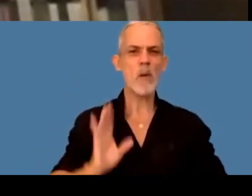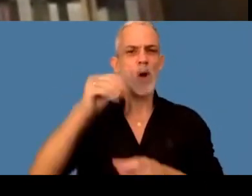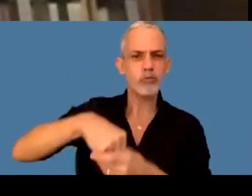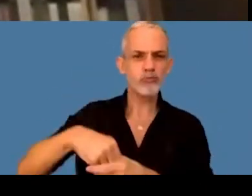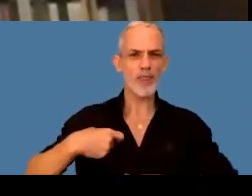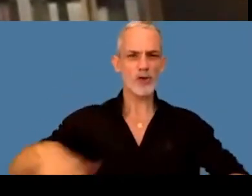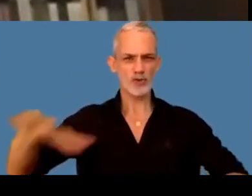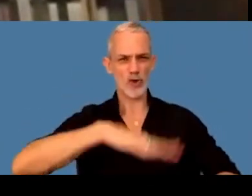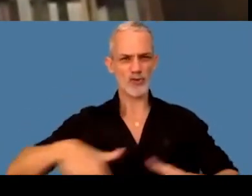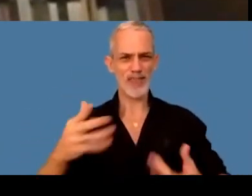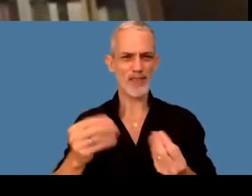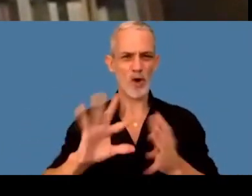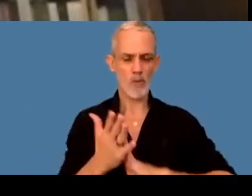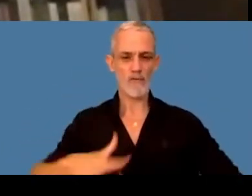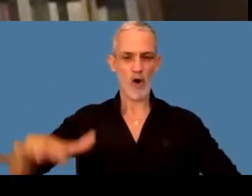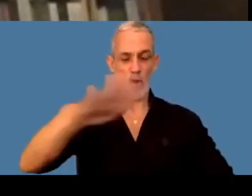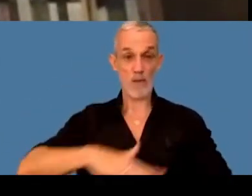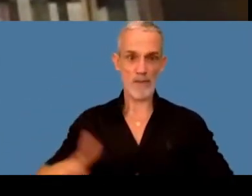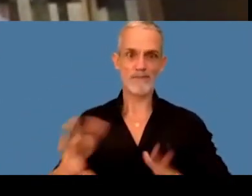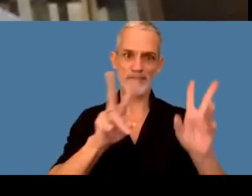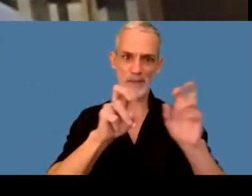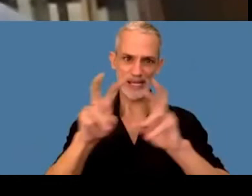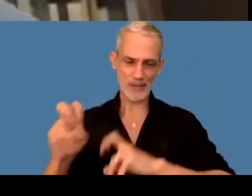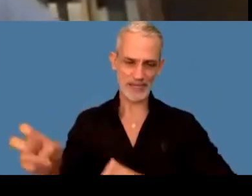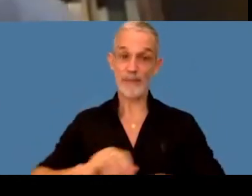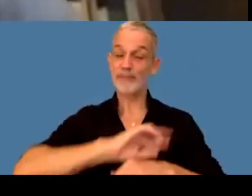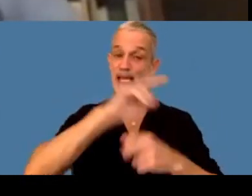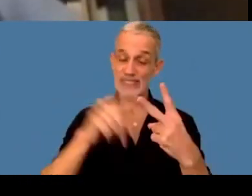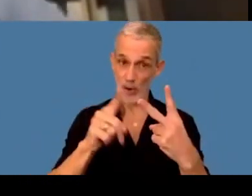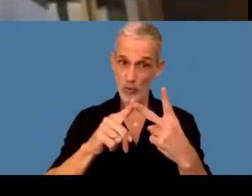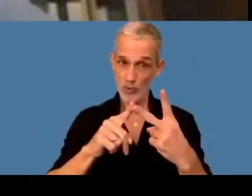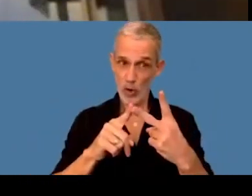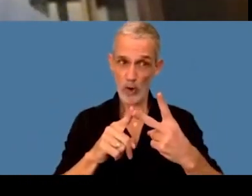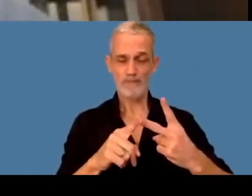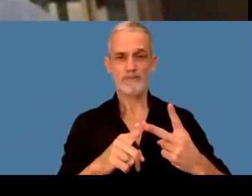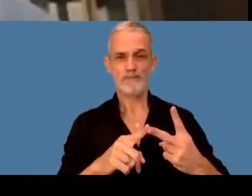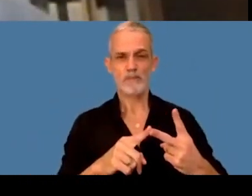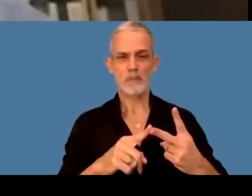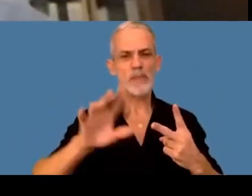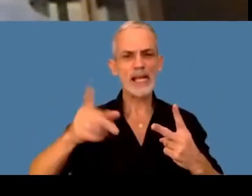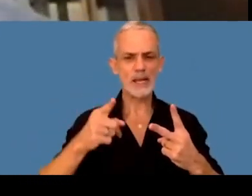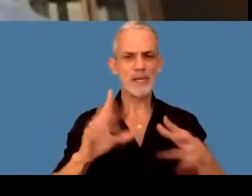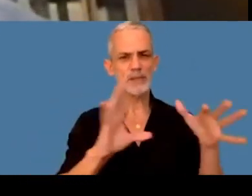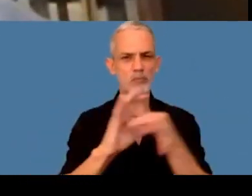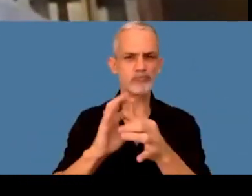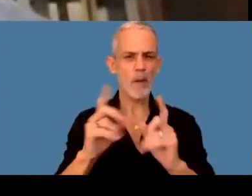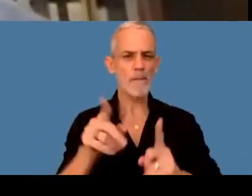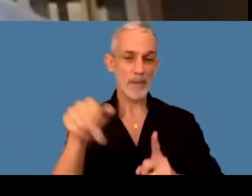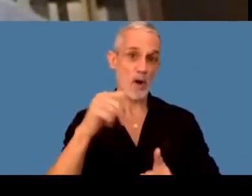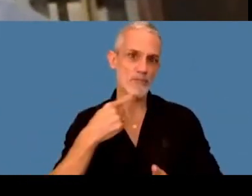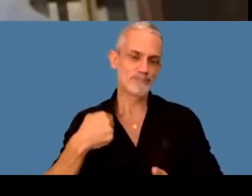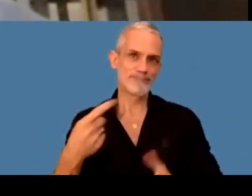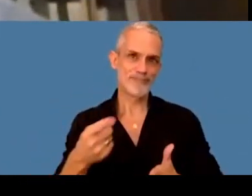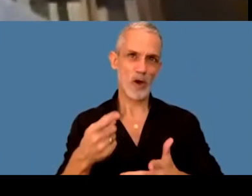montón de cuestiones. Segundo, y lo que en línea con esto que vos